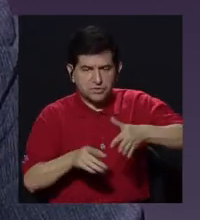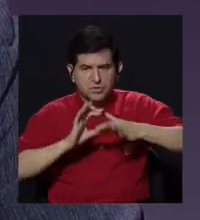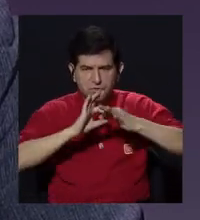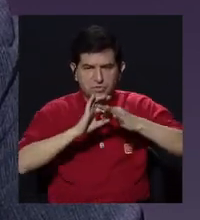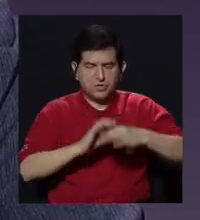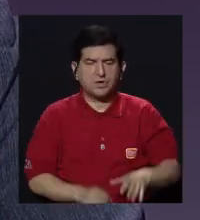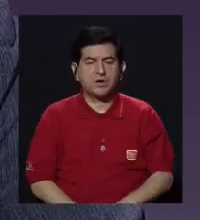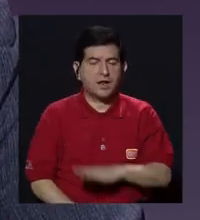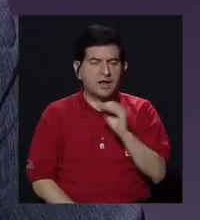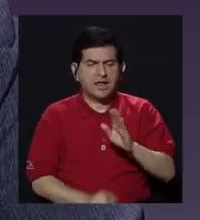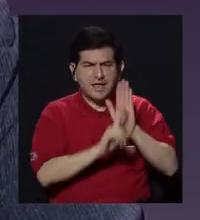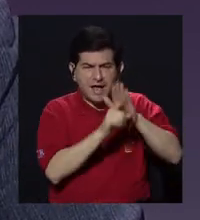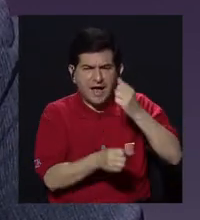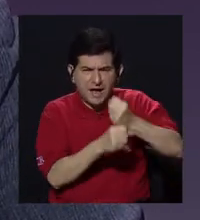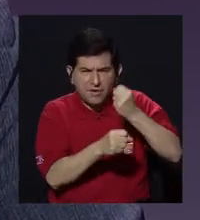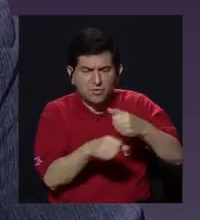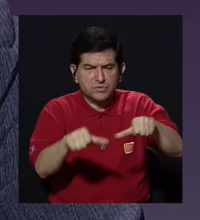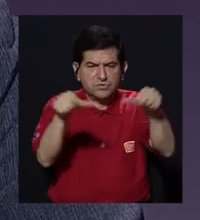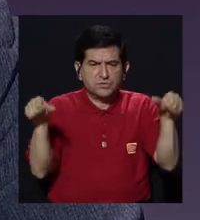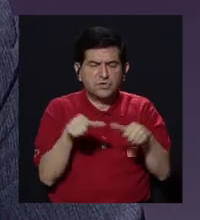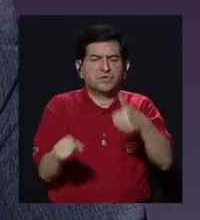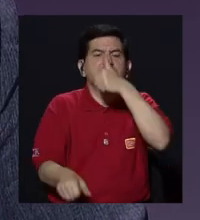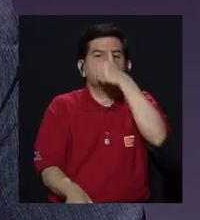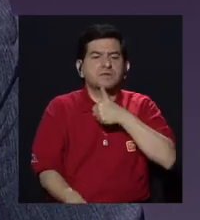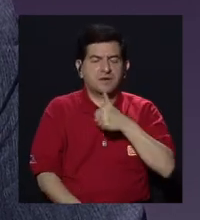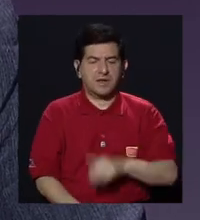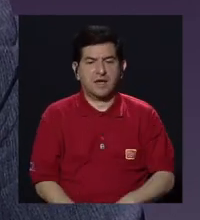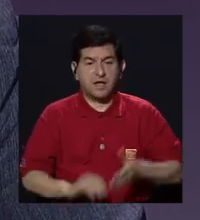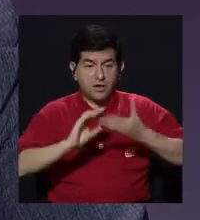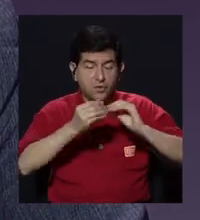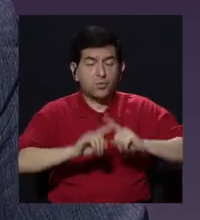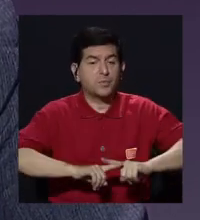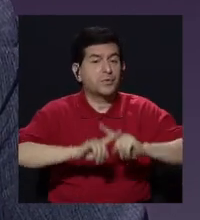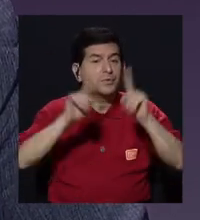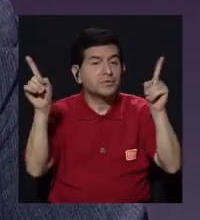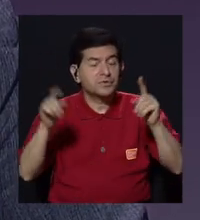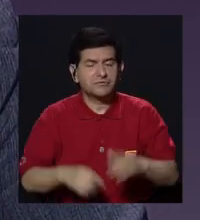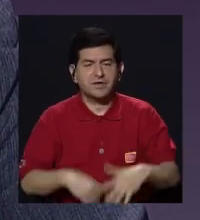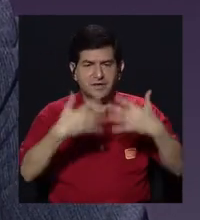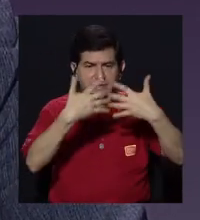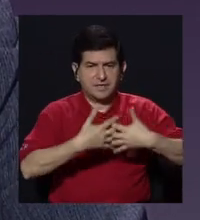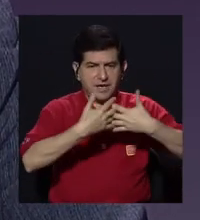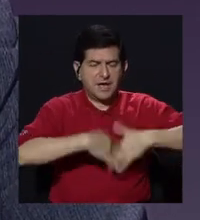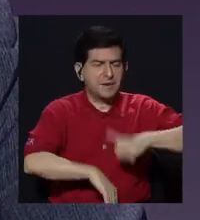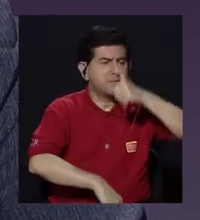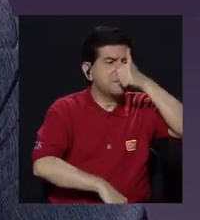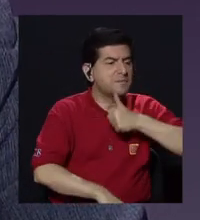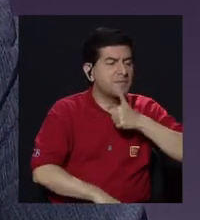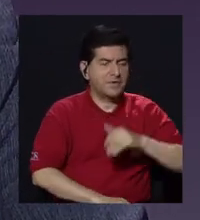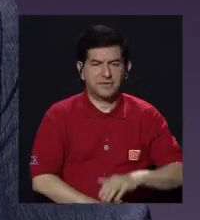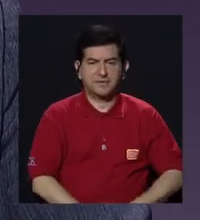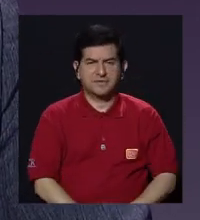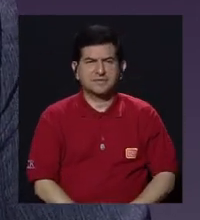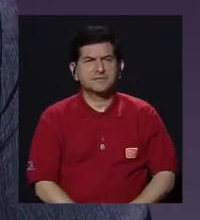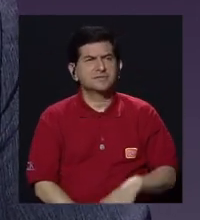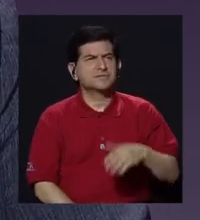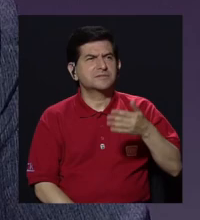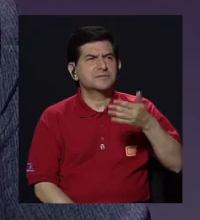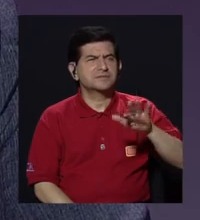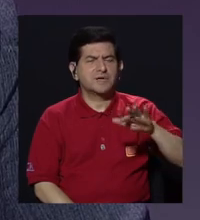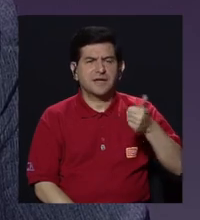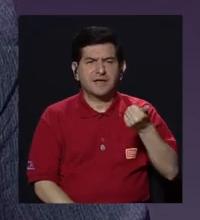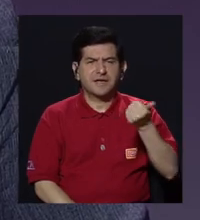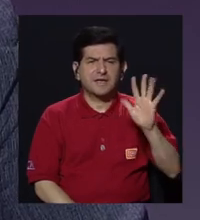sexual y acoso laboral del sector privado. Los datos son diferentes. De la empresa privada recibimos alrededor